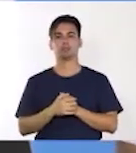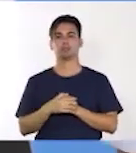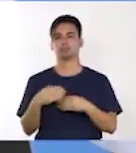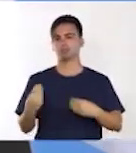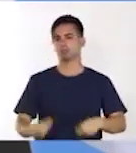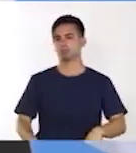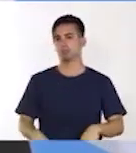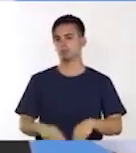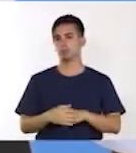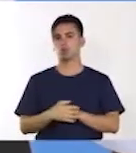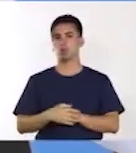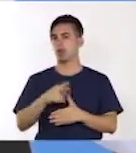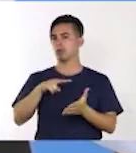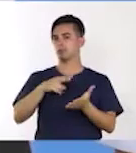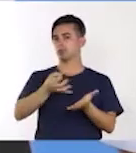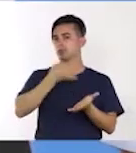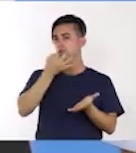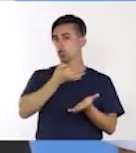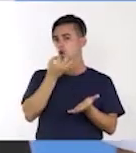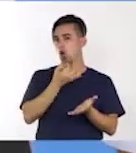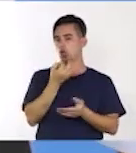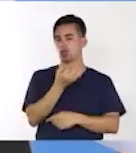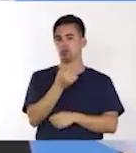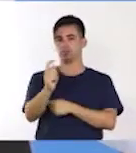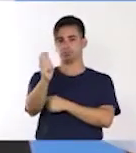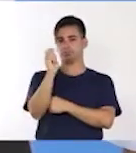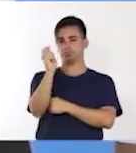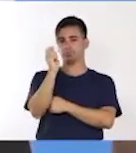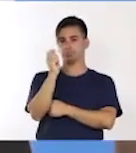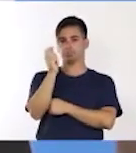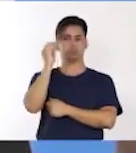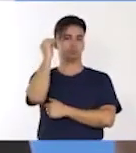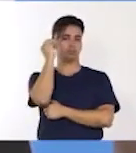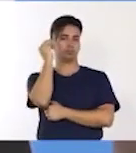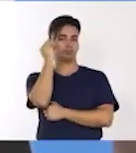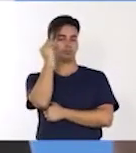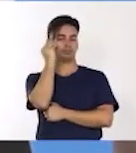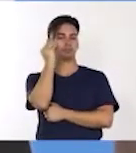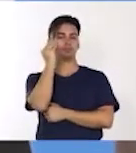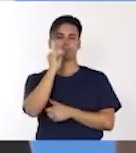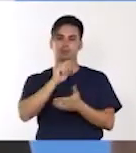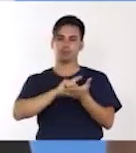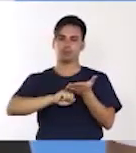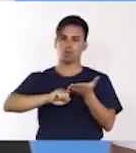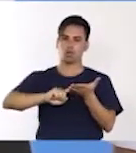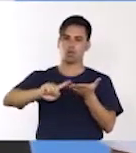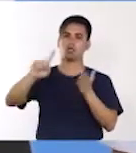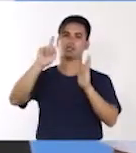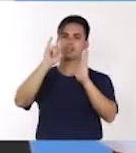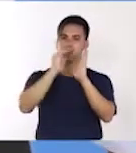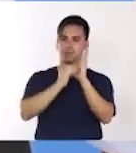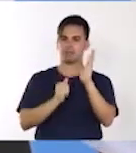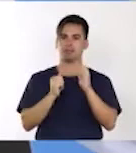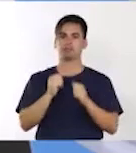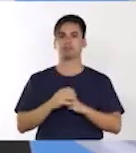teórico que ha recibido a lo largo del semestre. Por esa razón es que